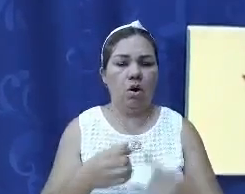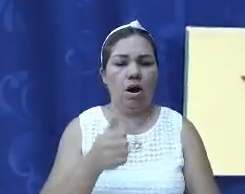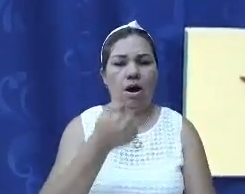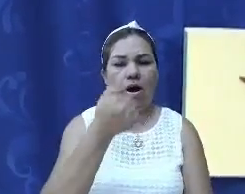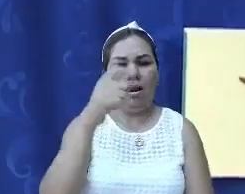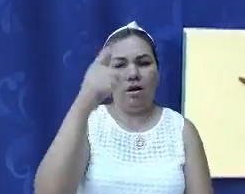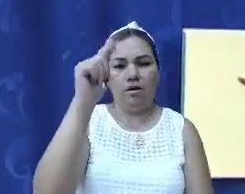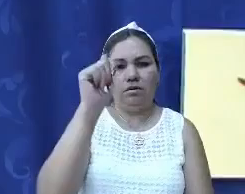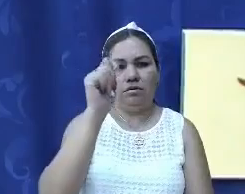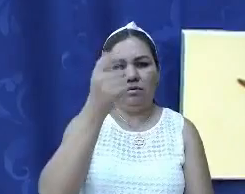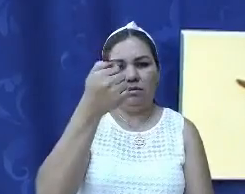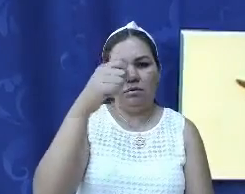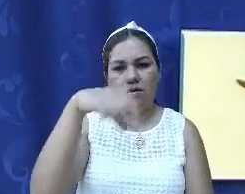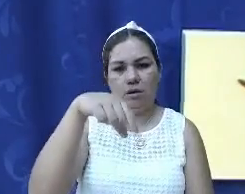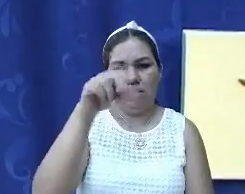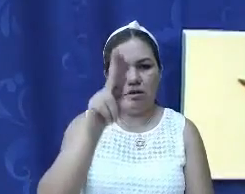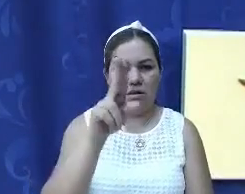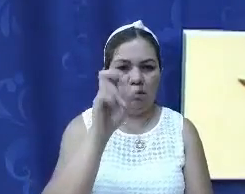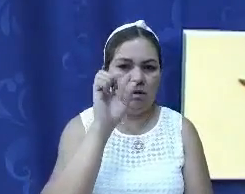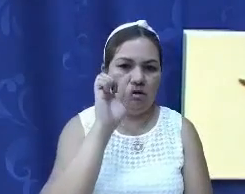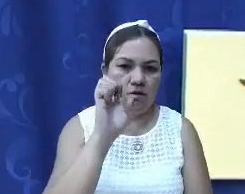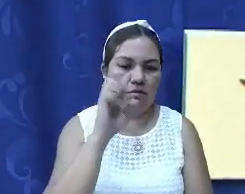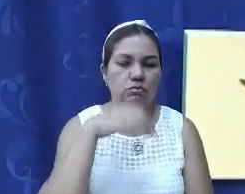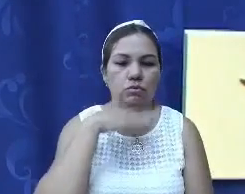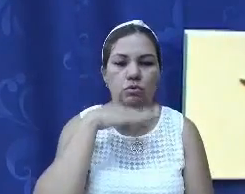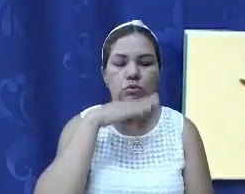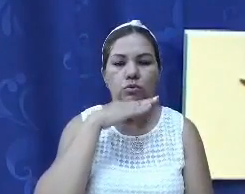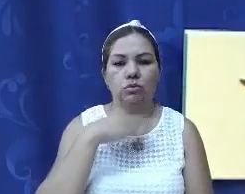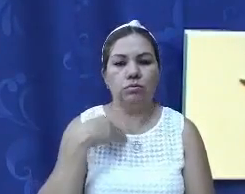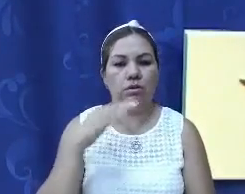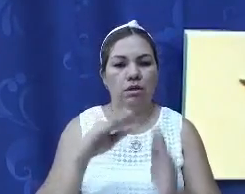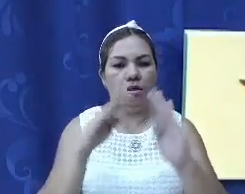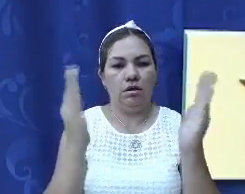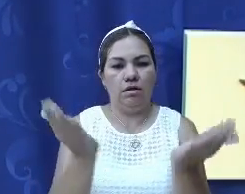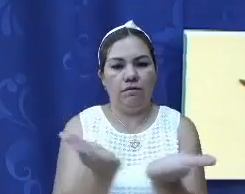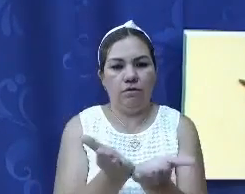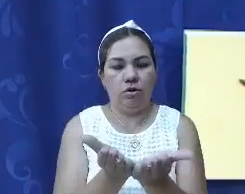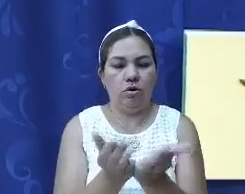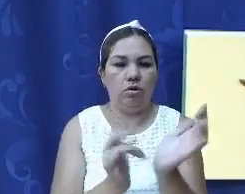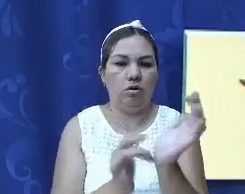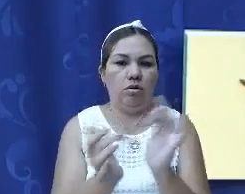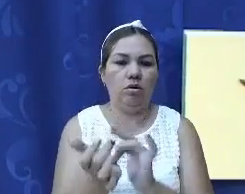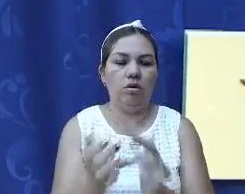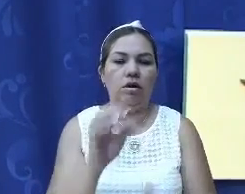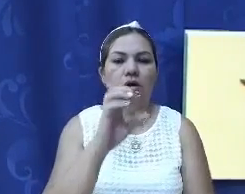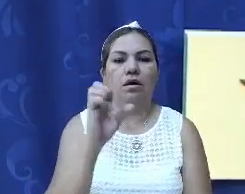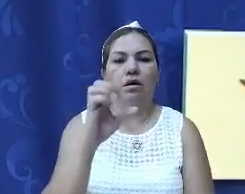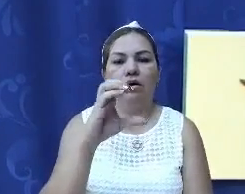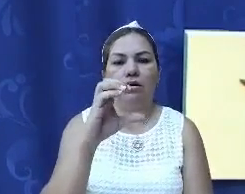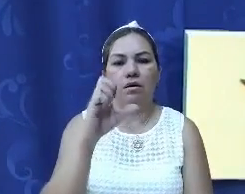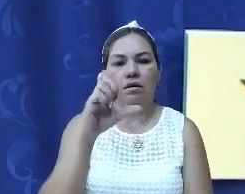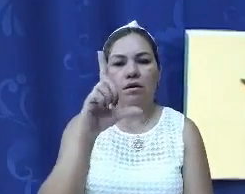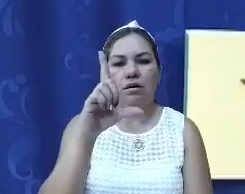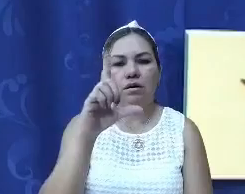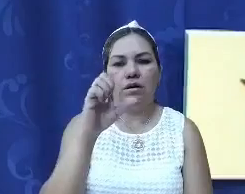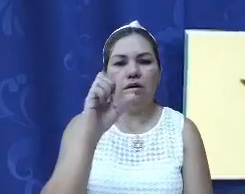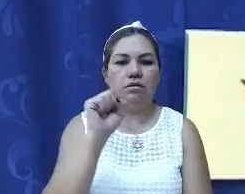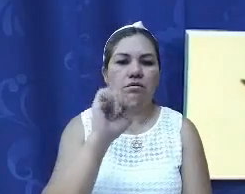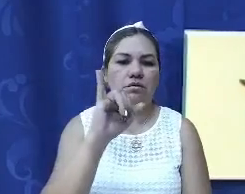Si vemos el libro de Eclesiastés, capítulo 10, versículo 8, dice: el que hiciere hoyo caerá en